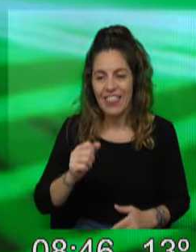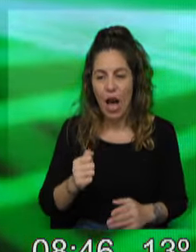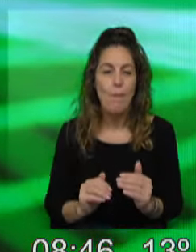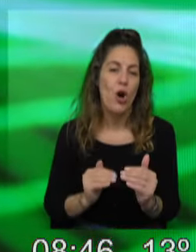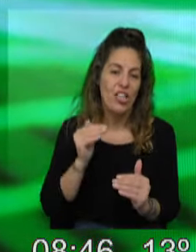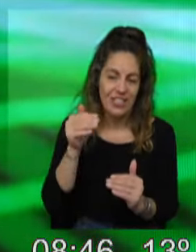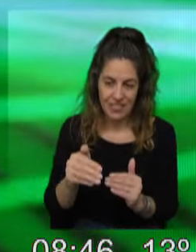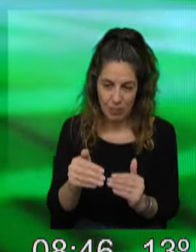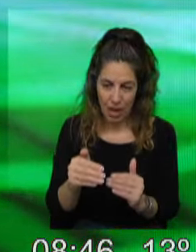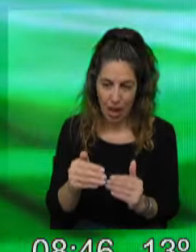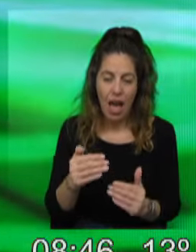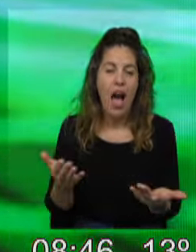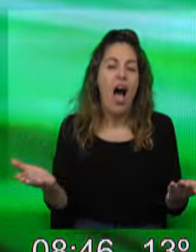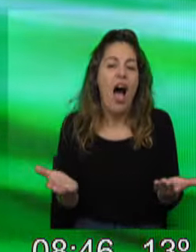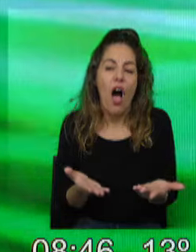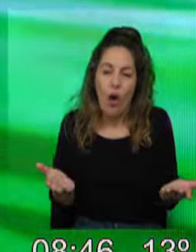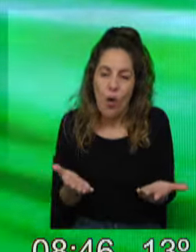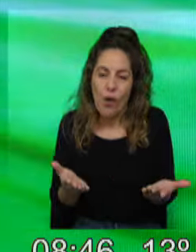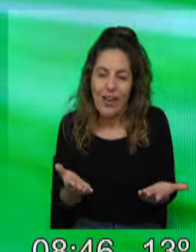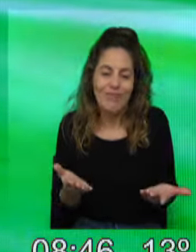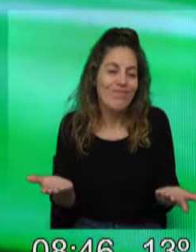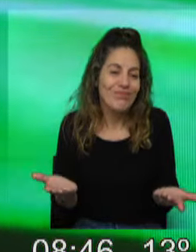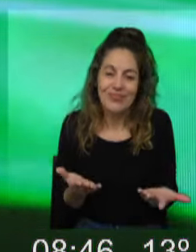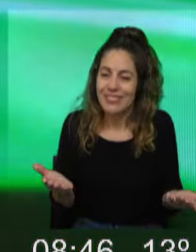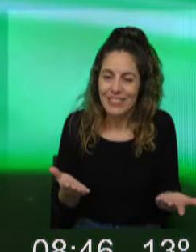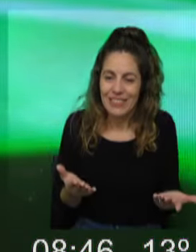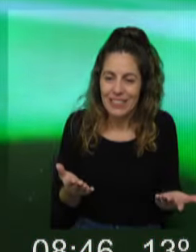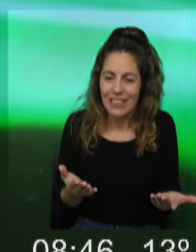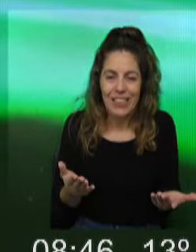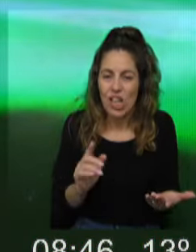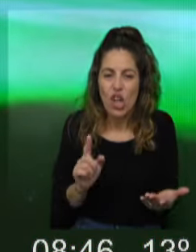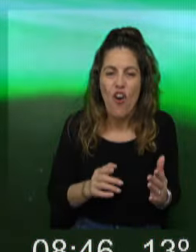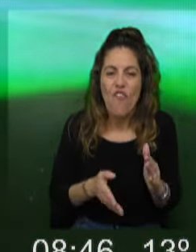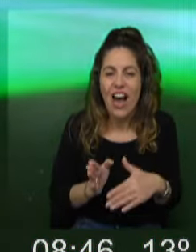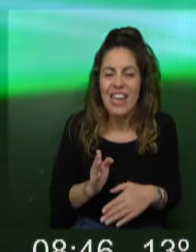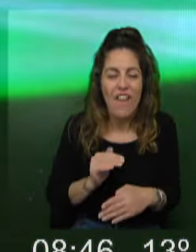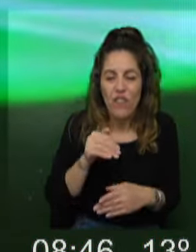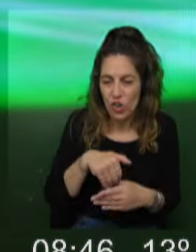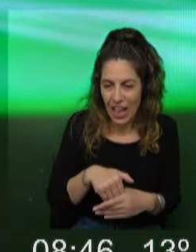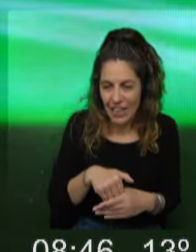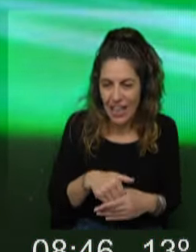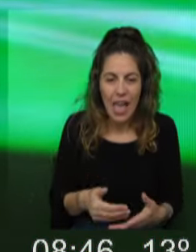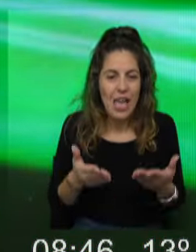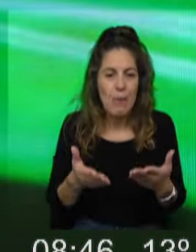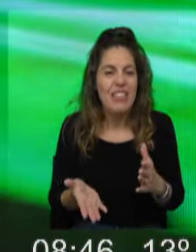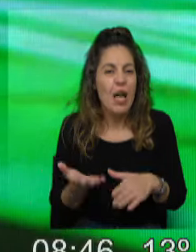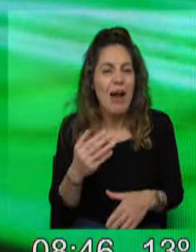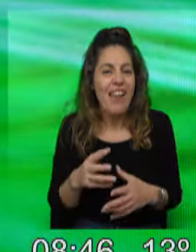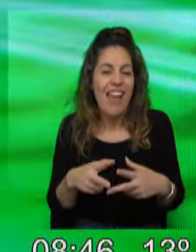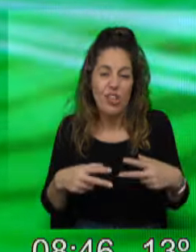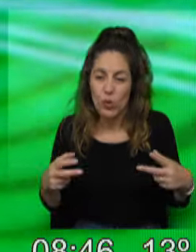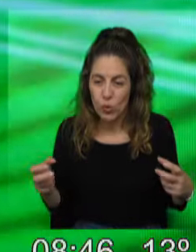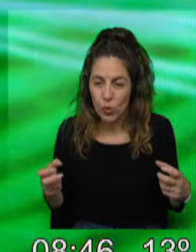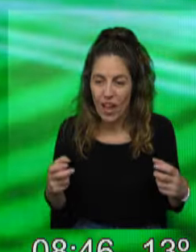las preferenci partidaria ahora sí si no te va tanto electorado a votar y pesa más la estructura